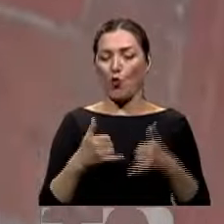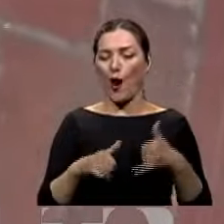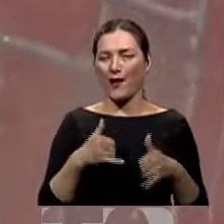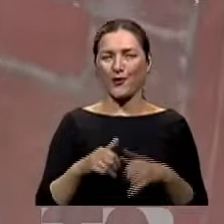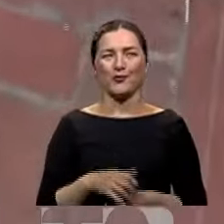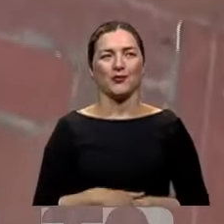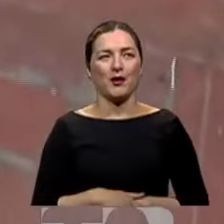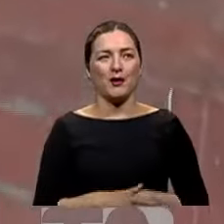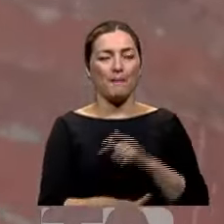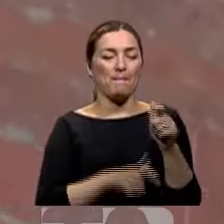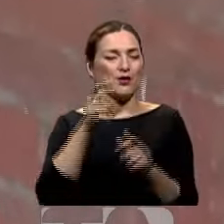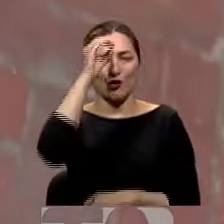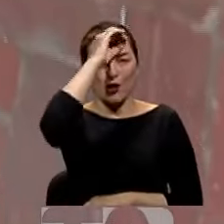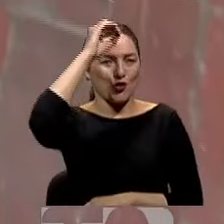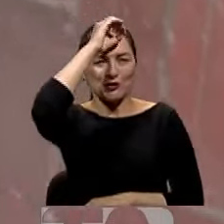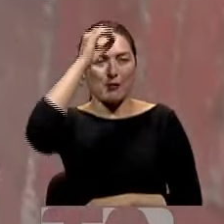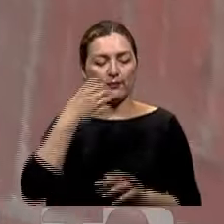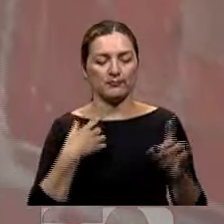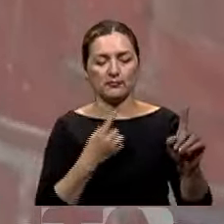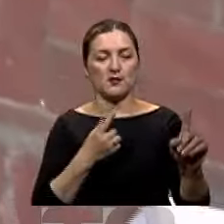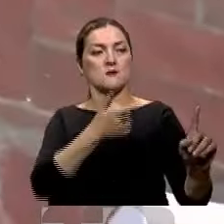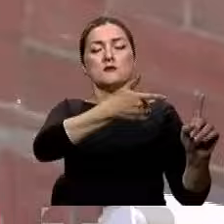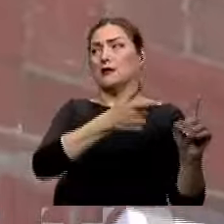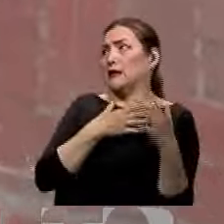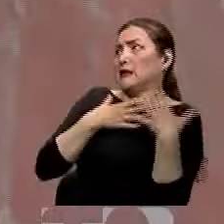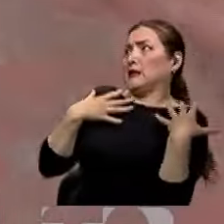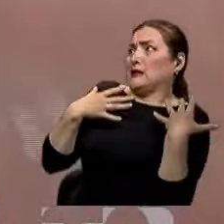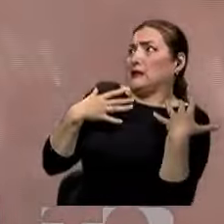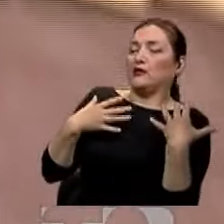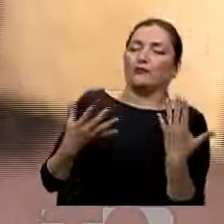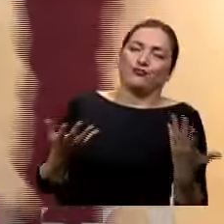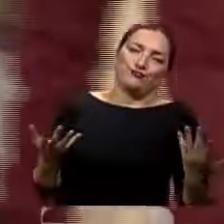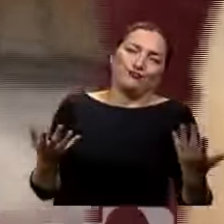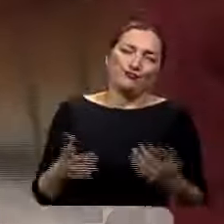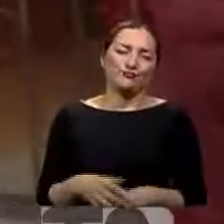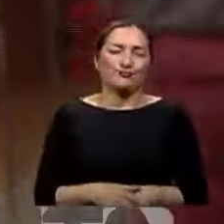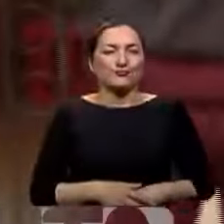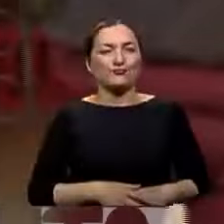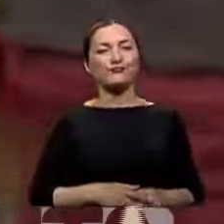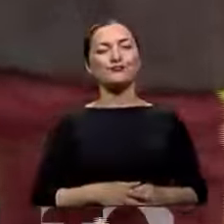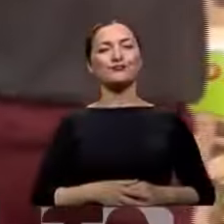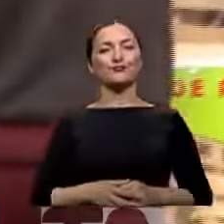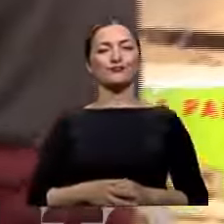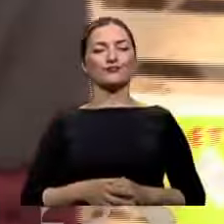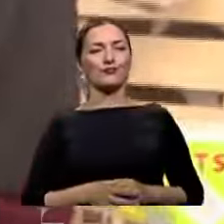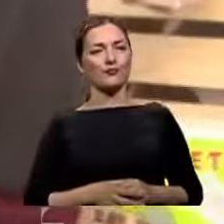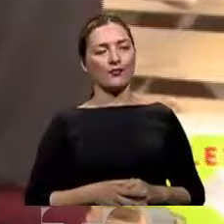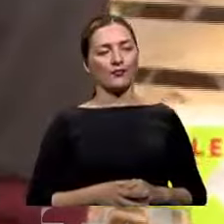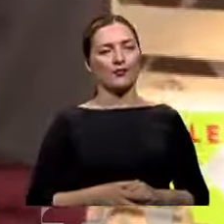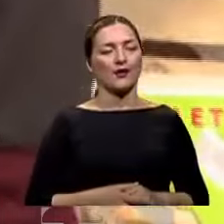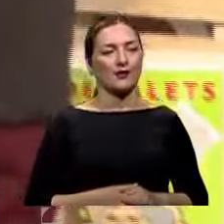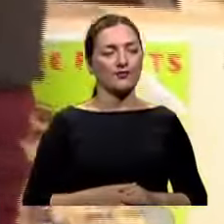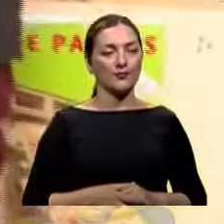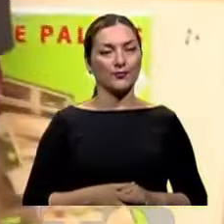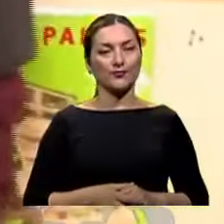juguete, pero, como bien les menciono, servirían para amedrentar, sobre todo en las noches, cuando la misma ciudadanía no podría identificar este tipo de objetos que